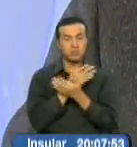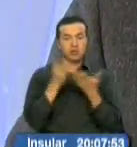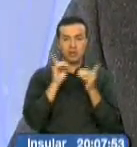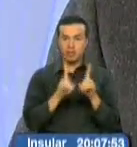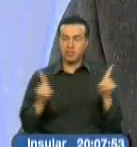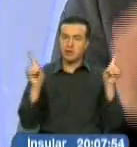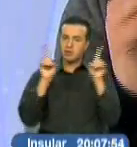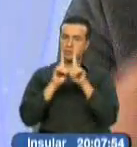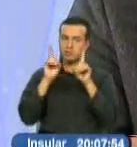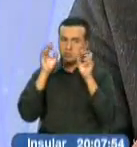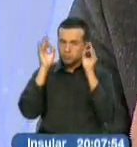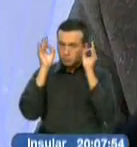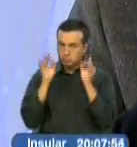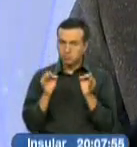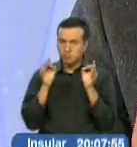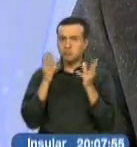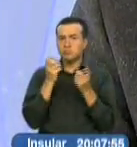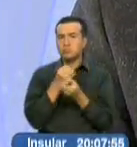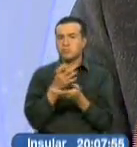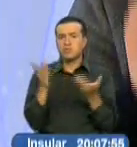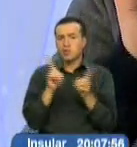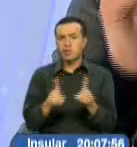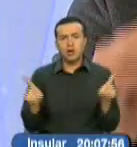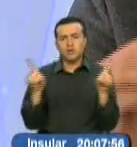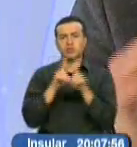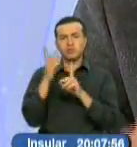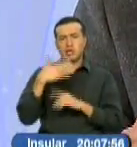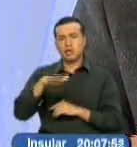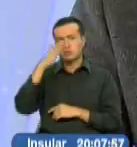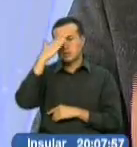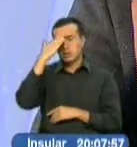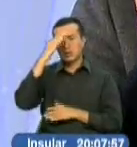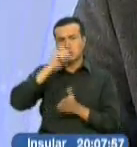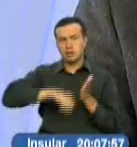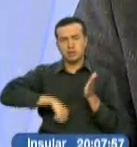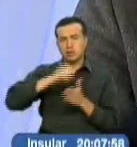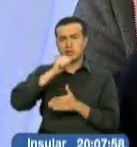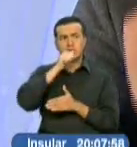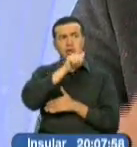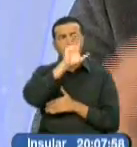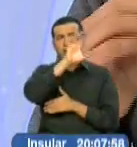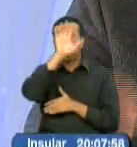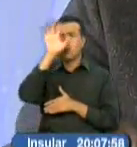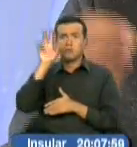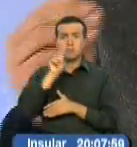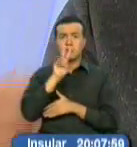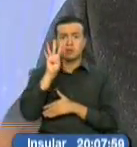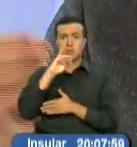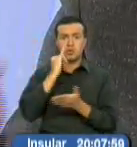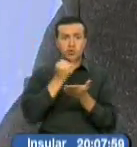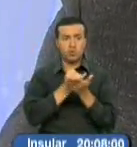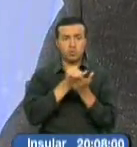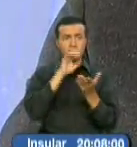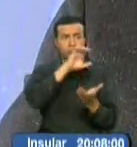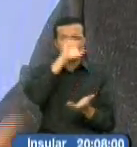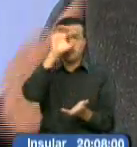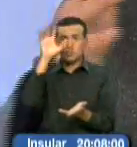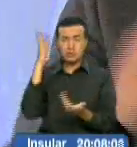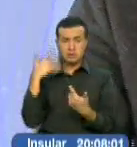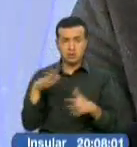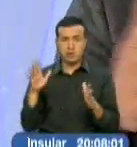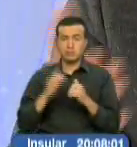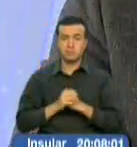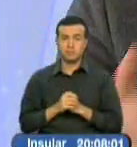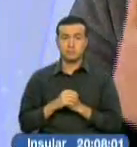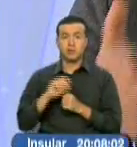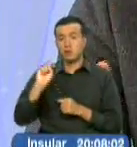los resultados oficiales, porque estos resultados son conocidos y aprobados en cada una de las 24 juntas provinciales electorales. Por